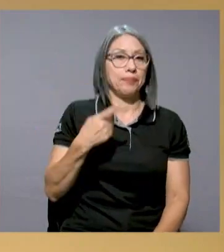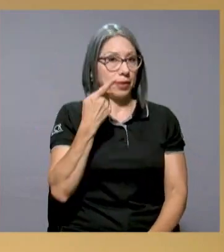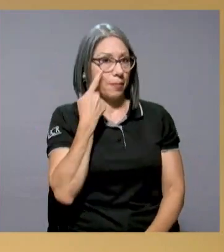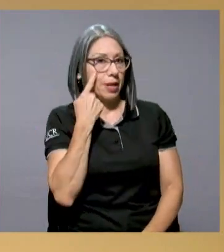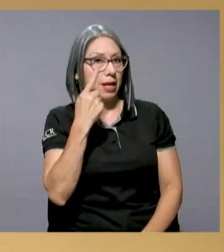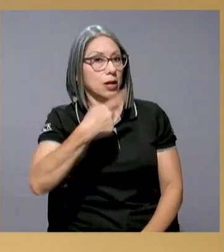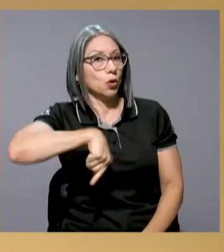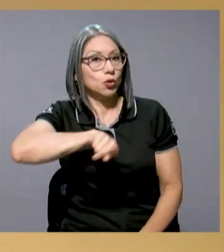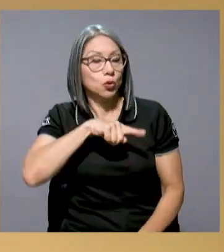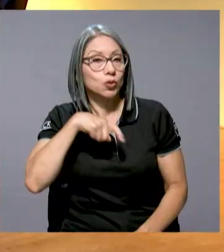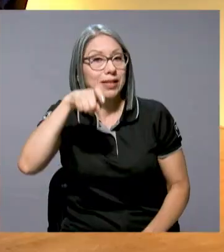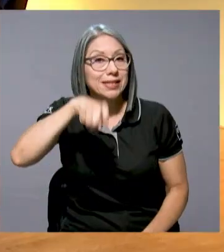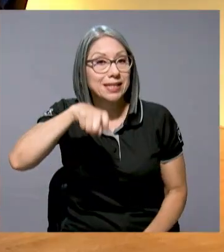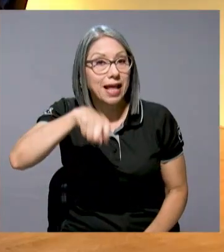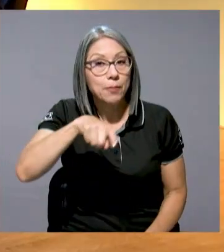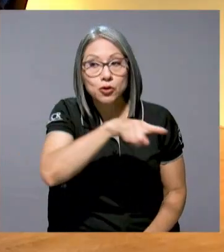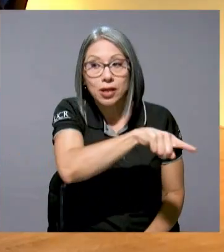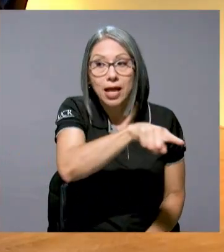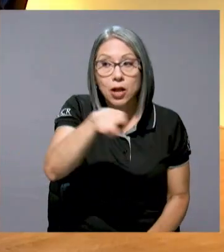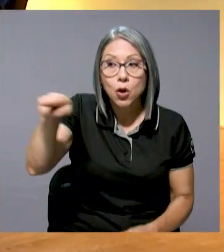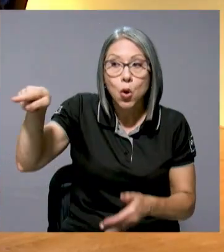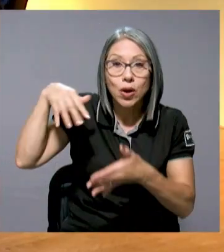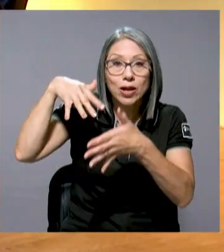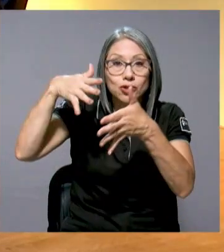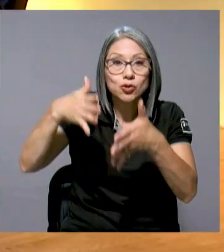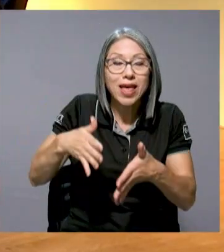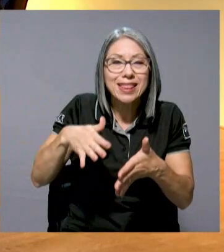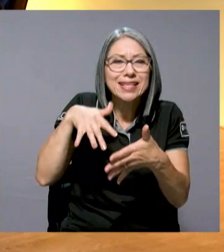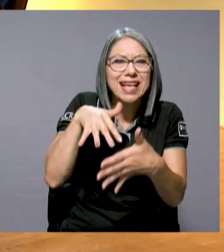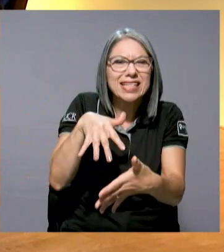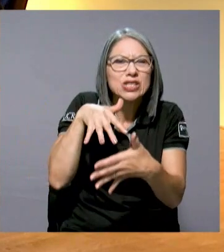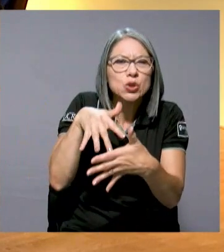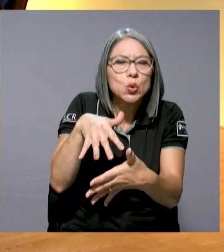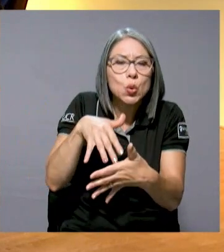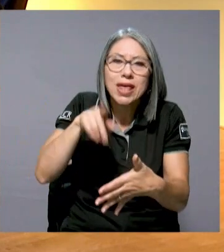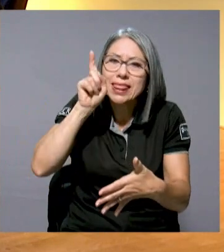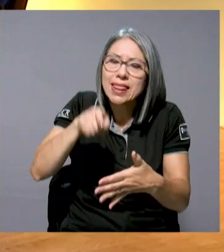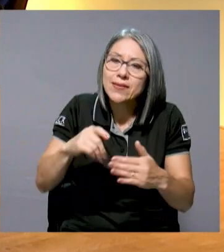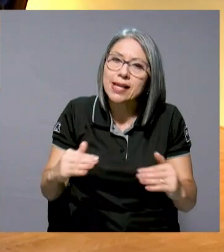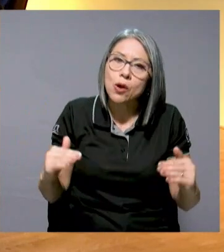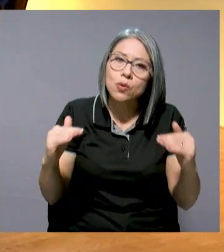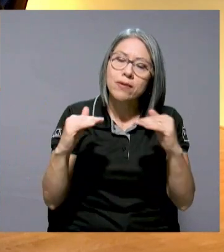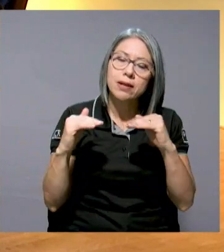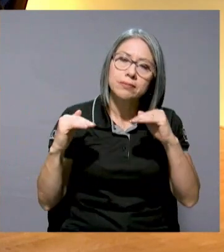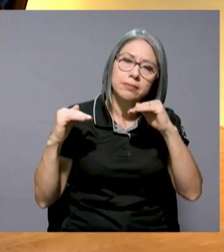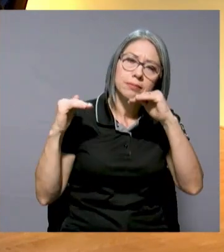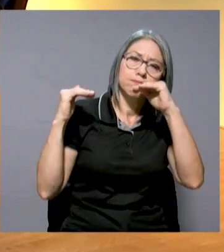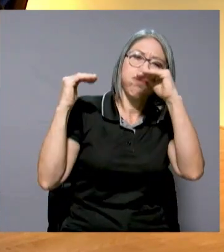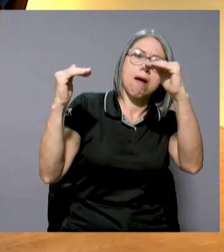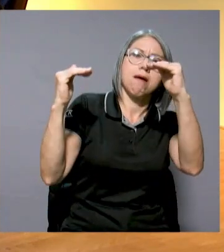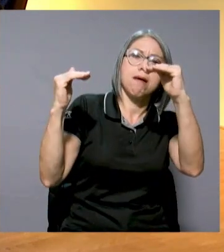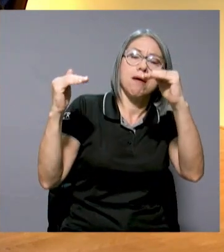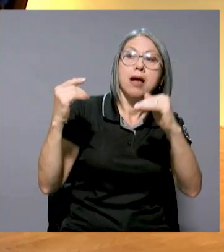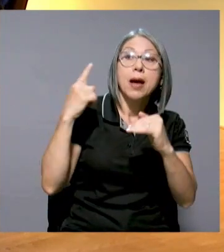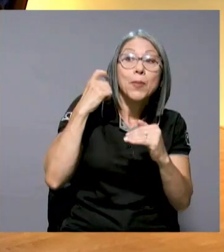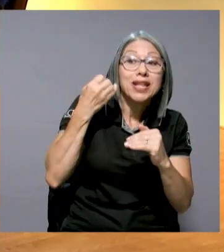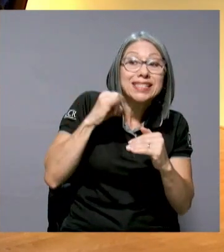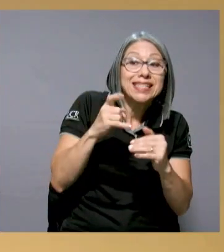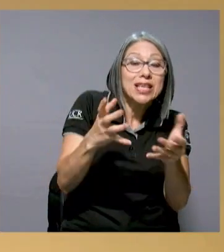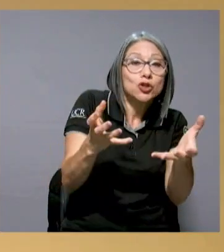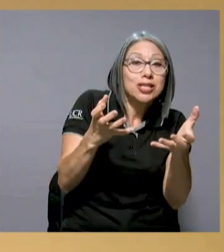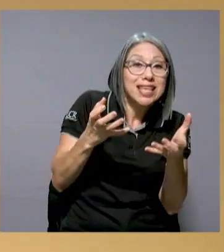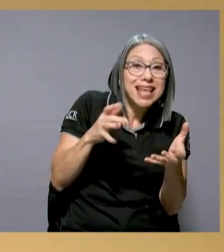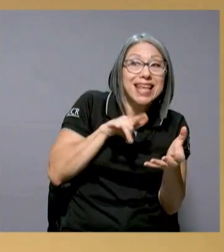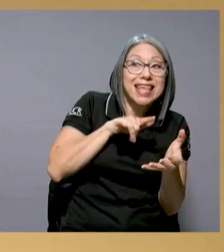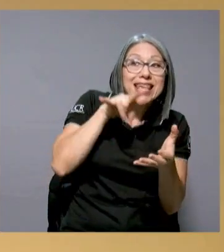nuestros estudiantes, nuestras estudiantes, tiene que ser al más alto nivel. Porque si ellos que quisieran ir a estudiar a Estados